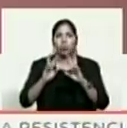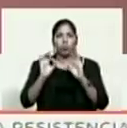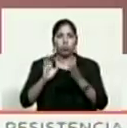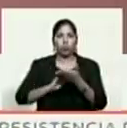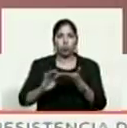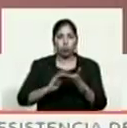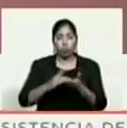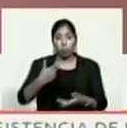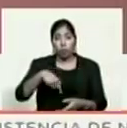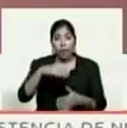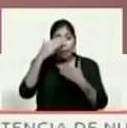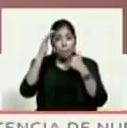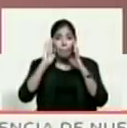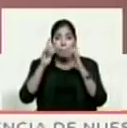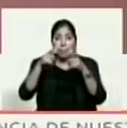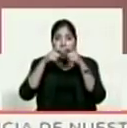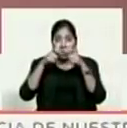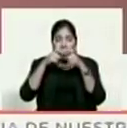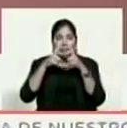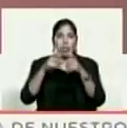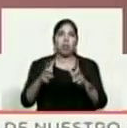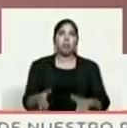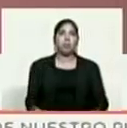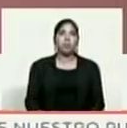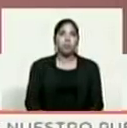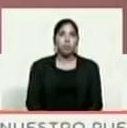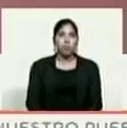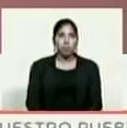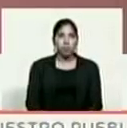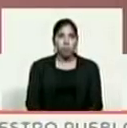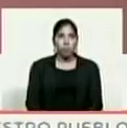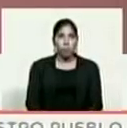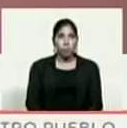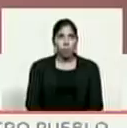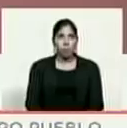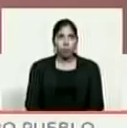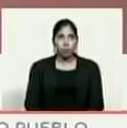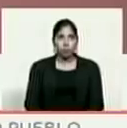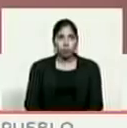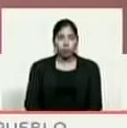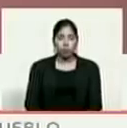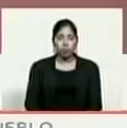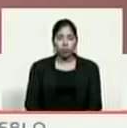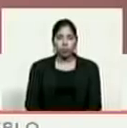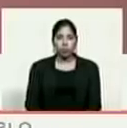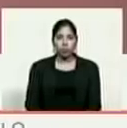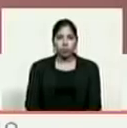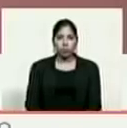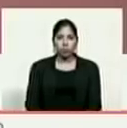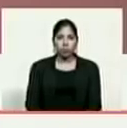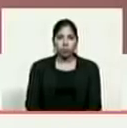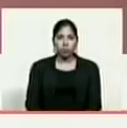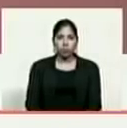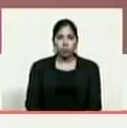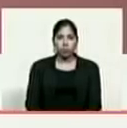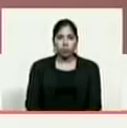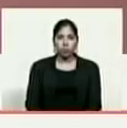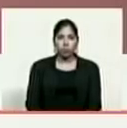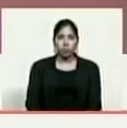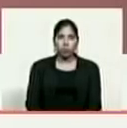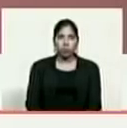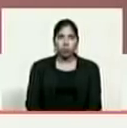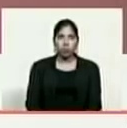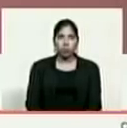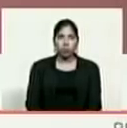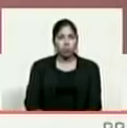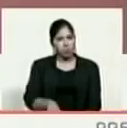Atentos. Atentos. Una última reflexión. ¿Se le fue la luz solamente a